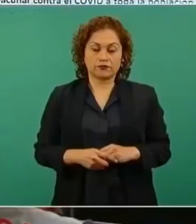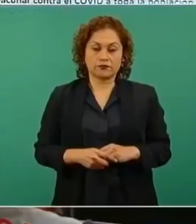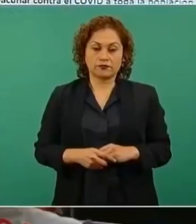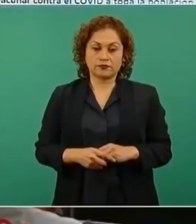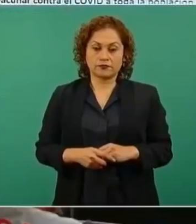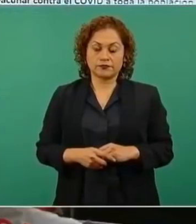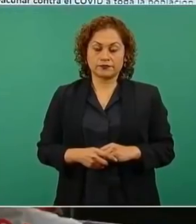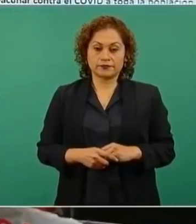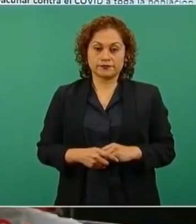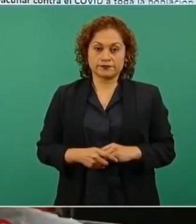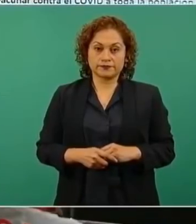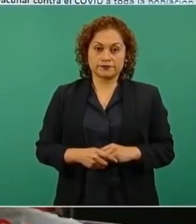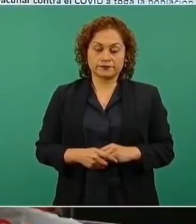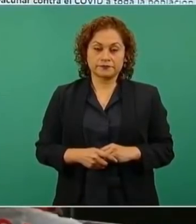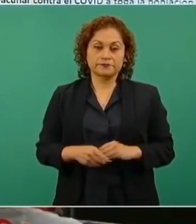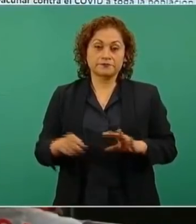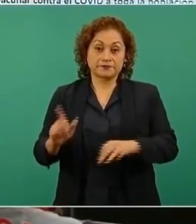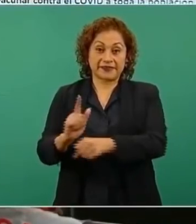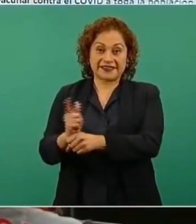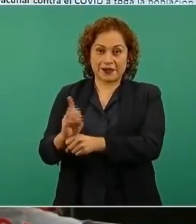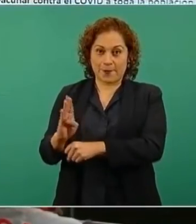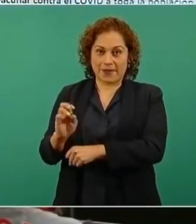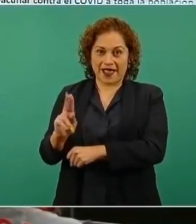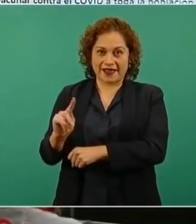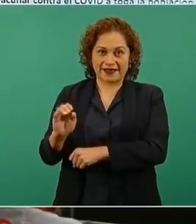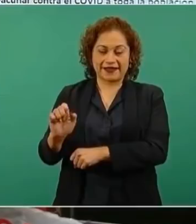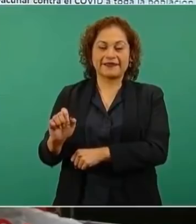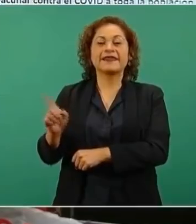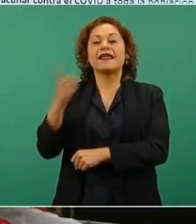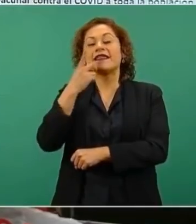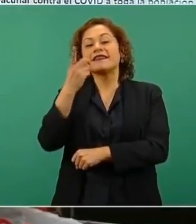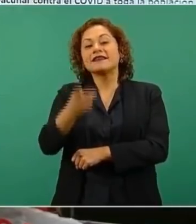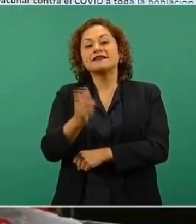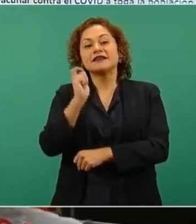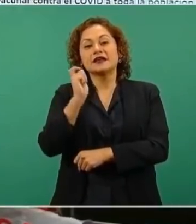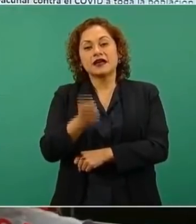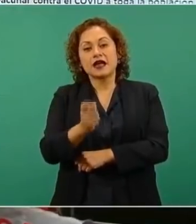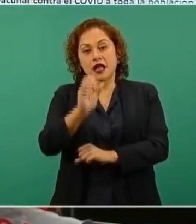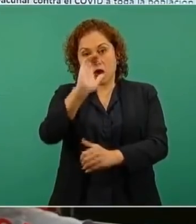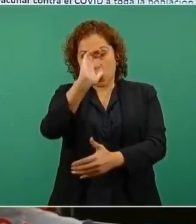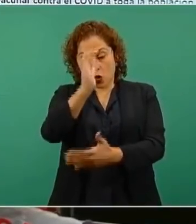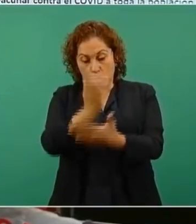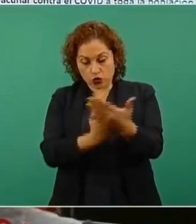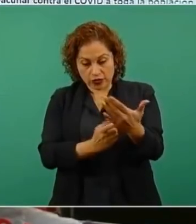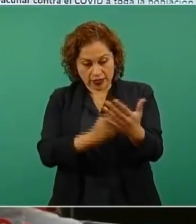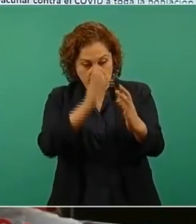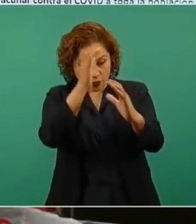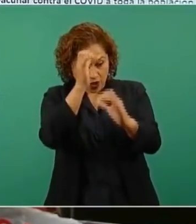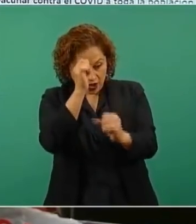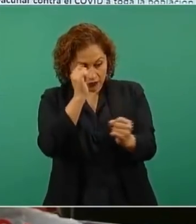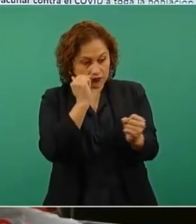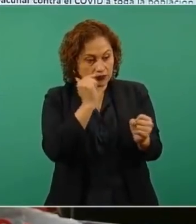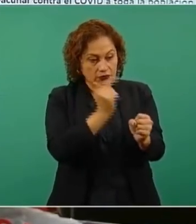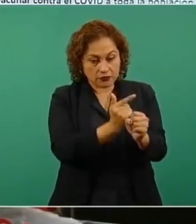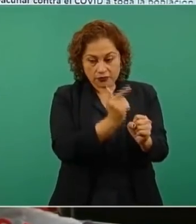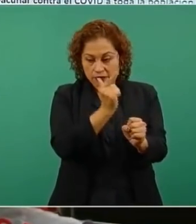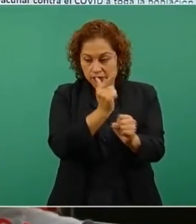lados. Diría el licenciado Bartlett, no hay contrato, no hay convenio en donde que revisemos, donde no encontremos